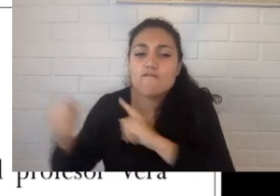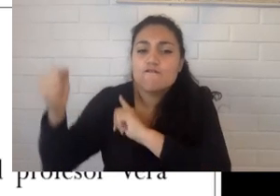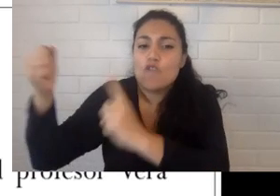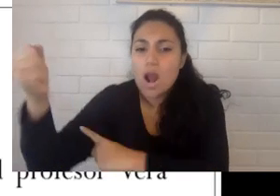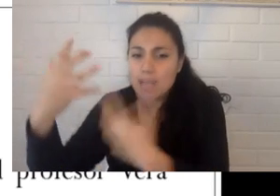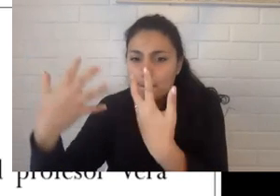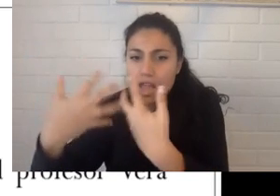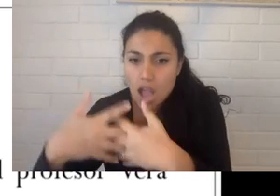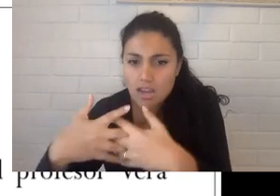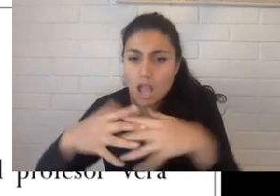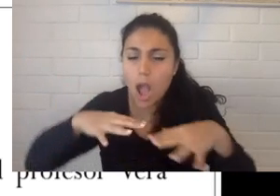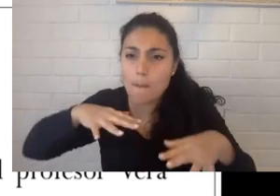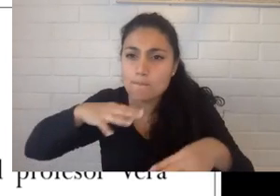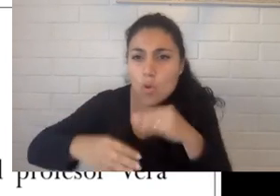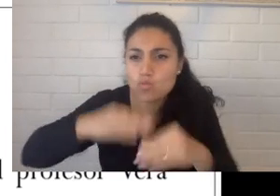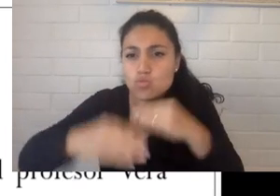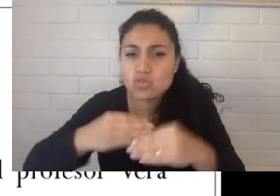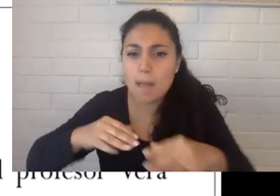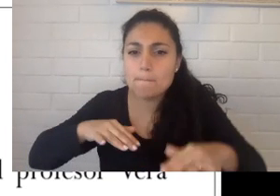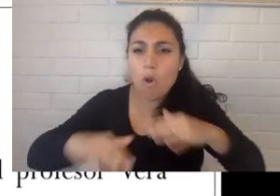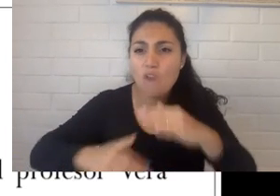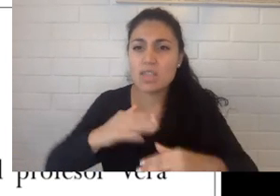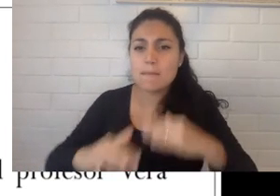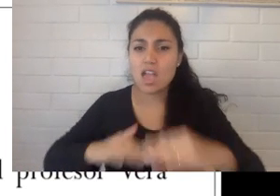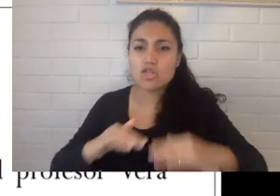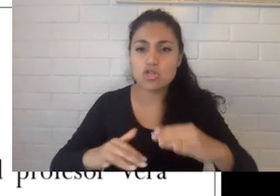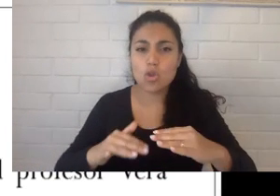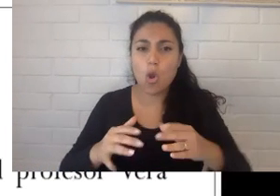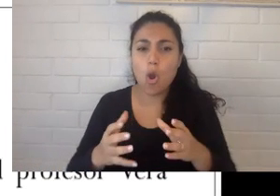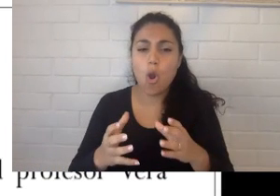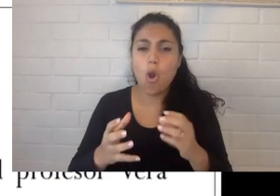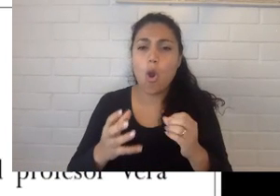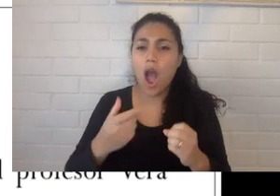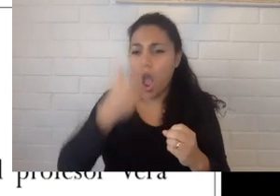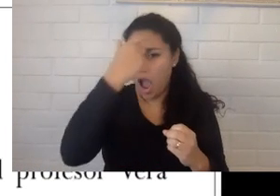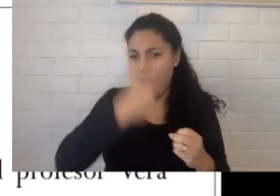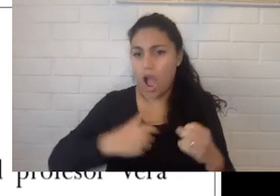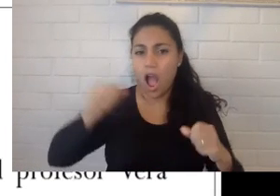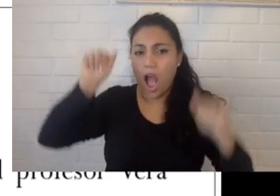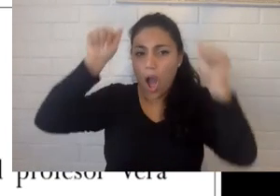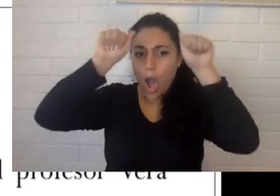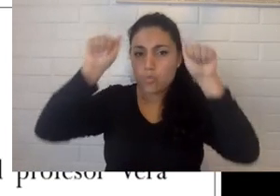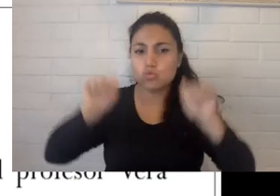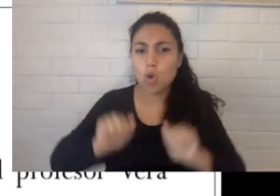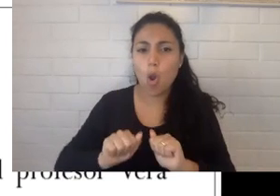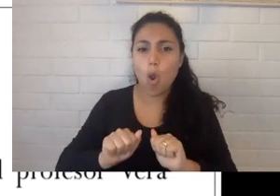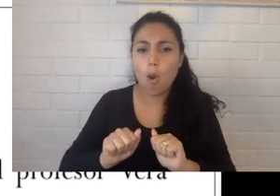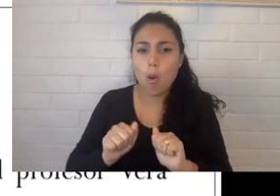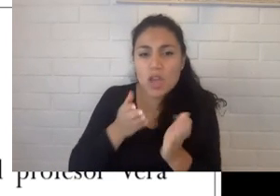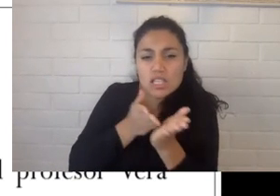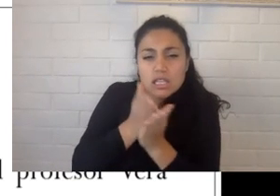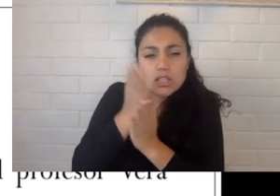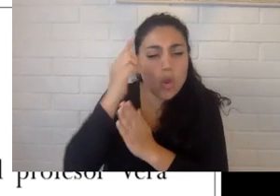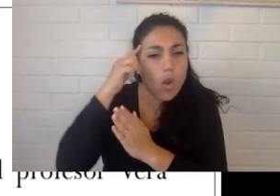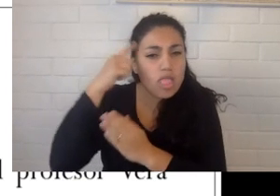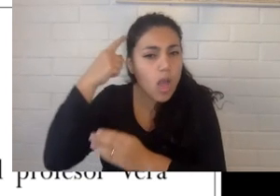su soporte autonómico, iniciación neurológica, control integrado y percepción, así como su diseño central. ¿Con qué yo me